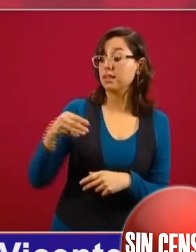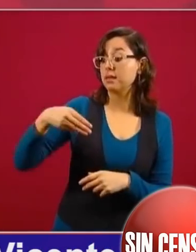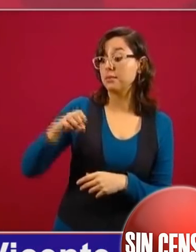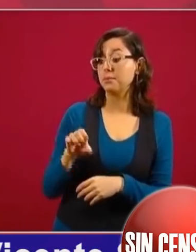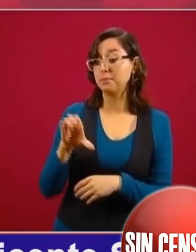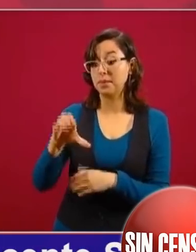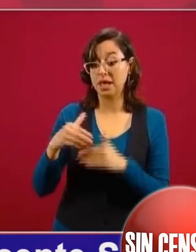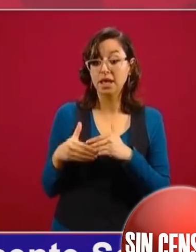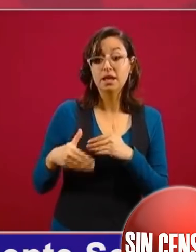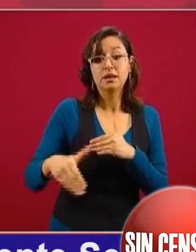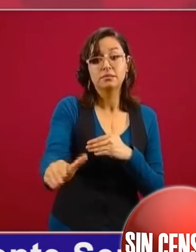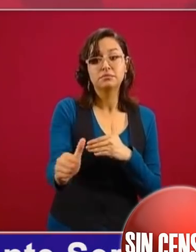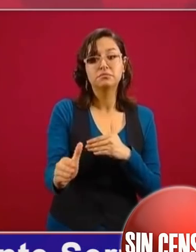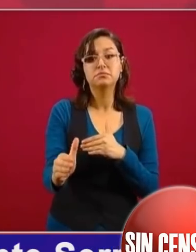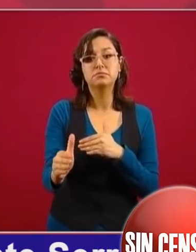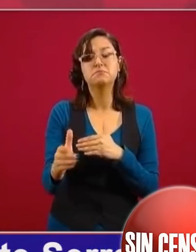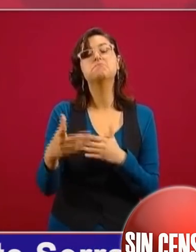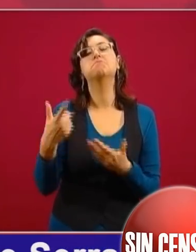estamos